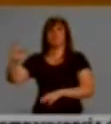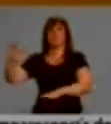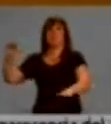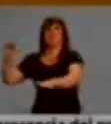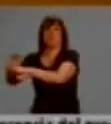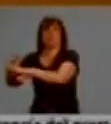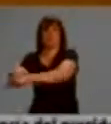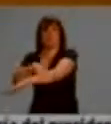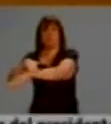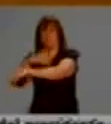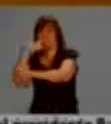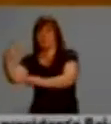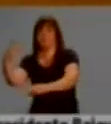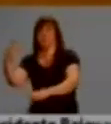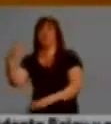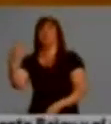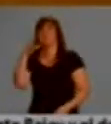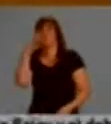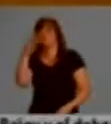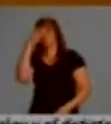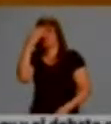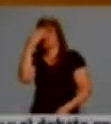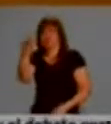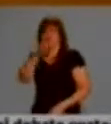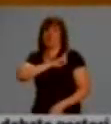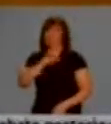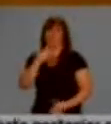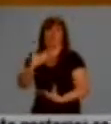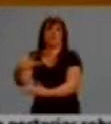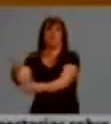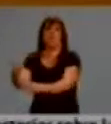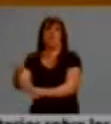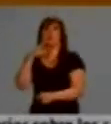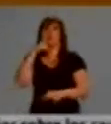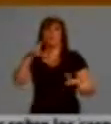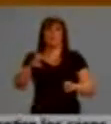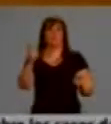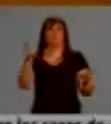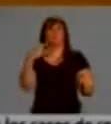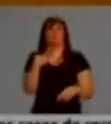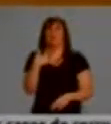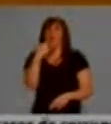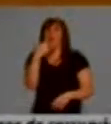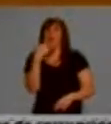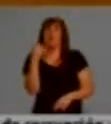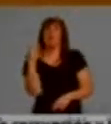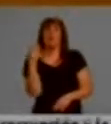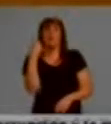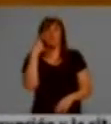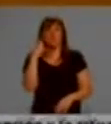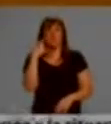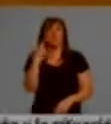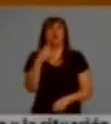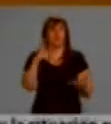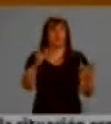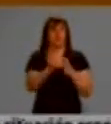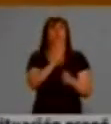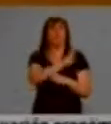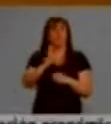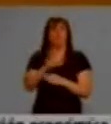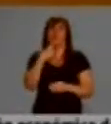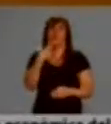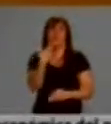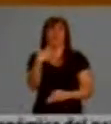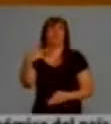subvenciones de las administraciones públicas. Se han limitado las condonaciones a los partidos de sus deudas con los bancos. Se ha obligado a